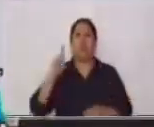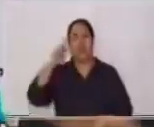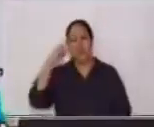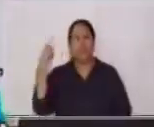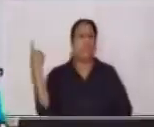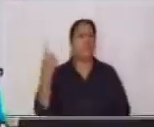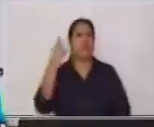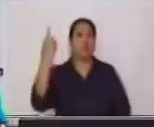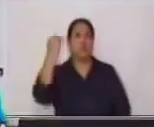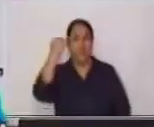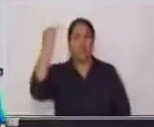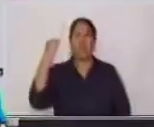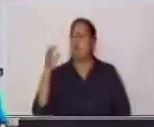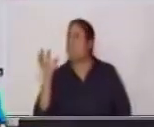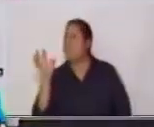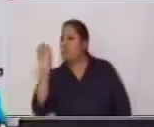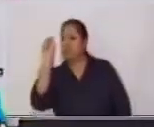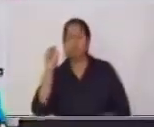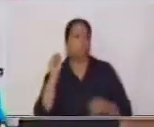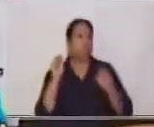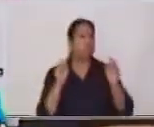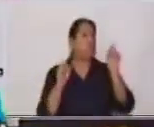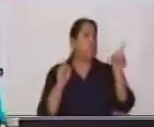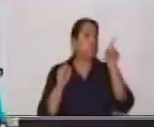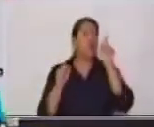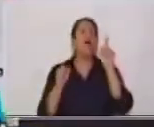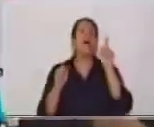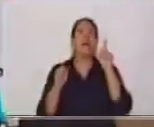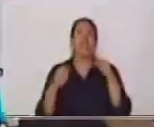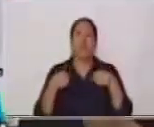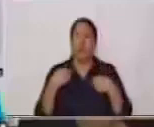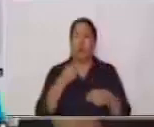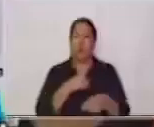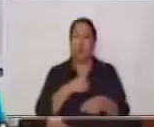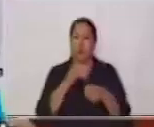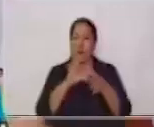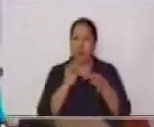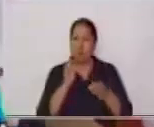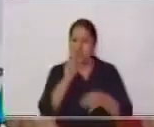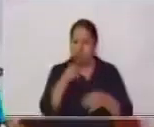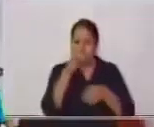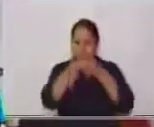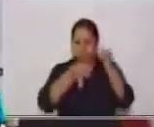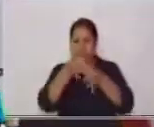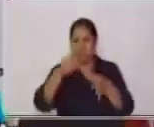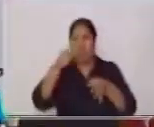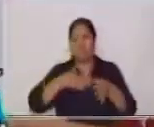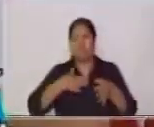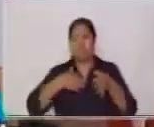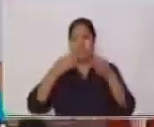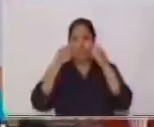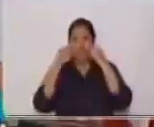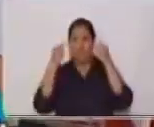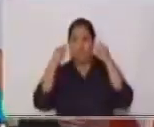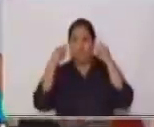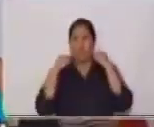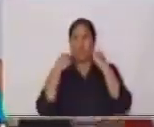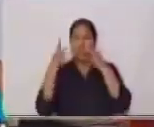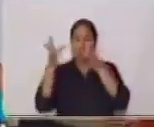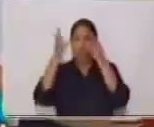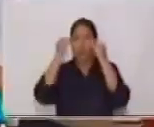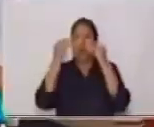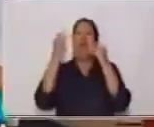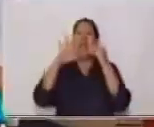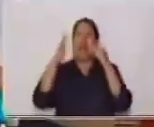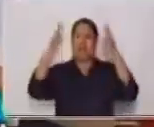contarte que con mis sentidos yo puedo percibir la información y trasladársela a mi cerebro para poderla interpretar.